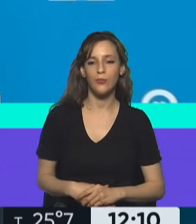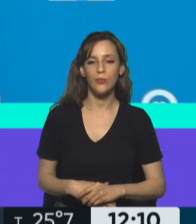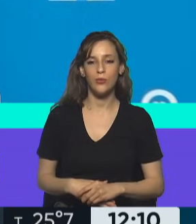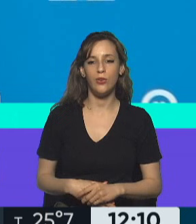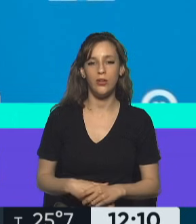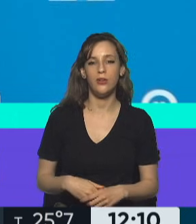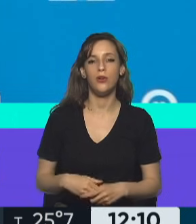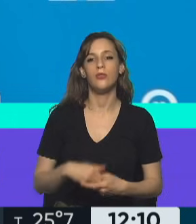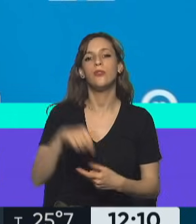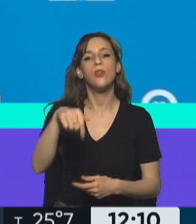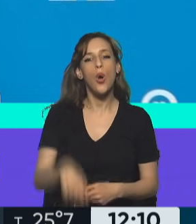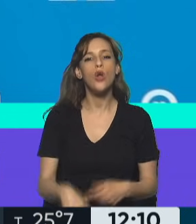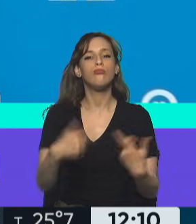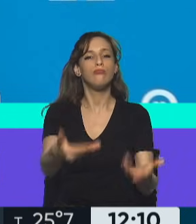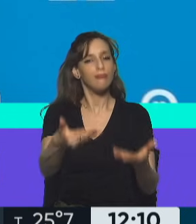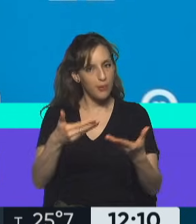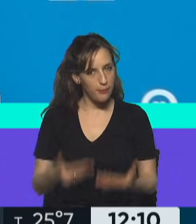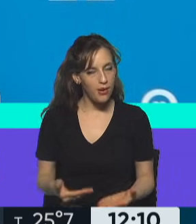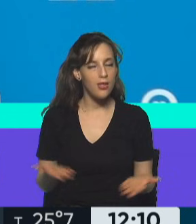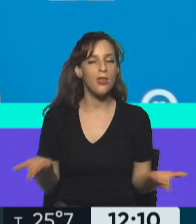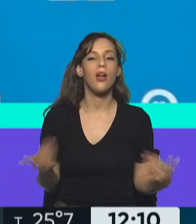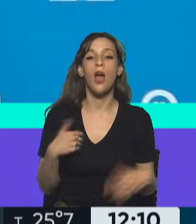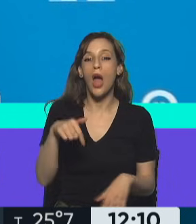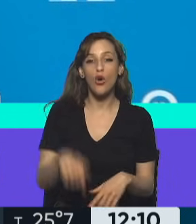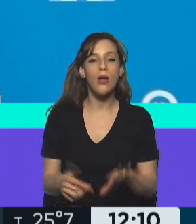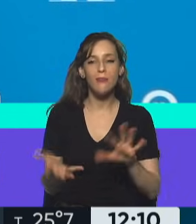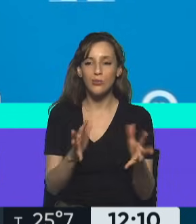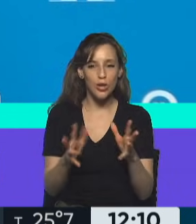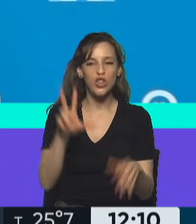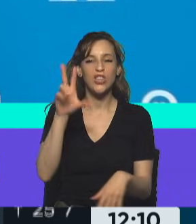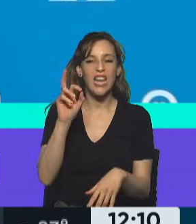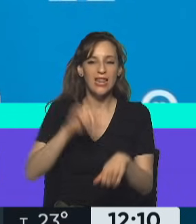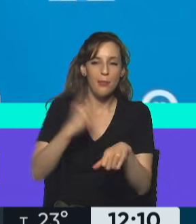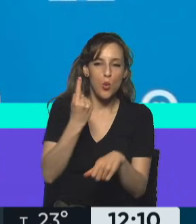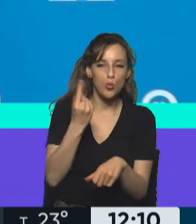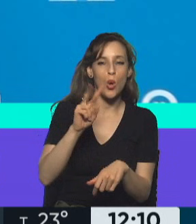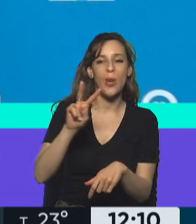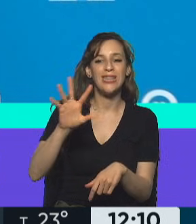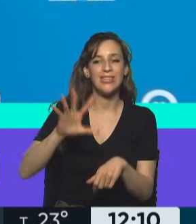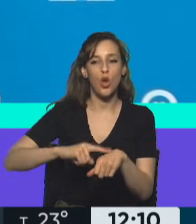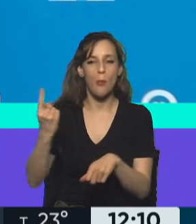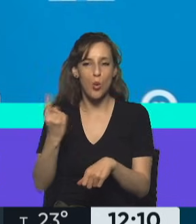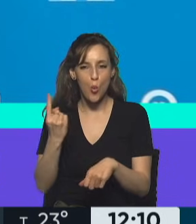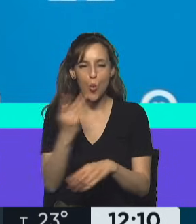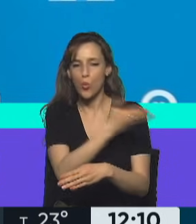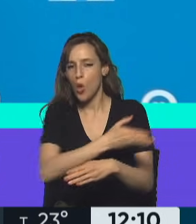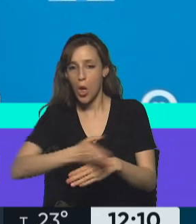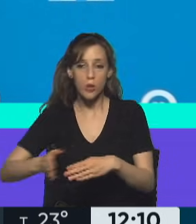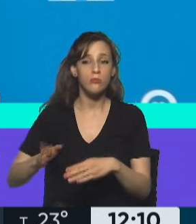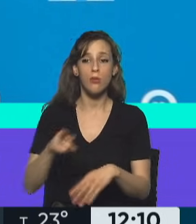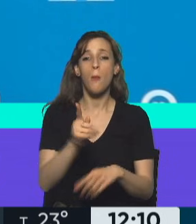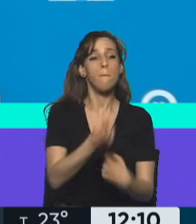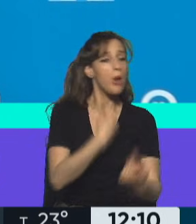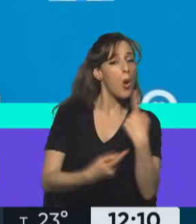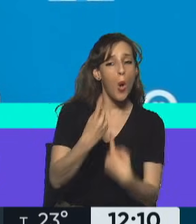de darles la bienvenida. Y ahora, durante aproximadamente media hora, 25 minutos después de estos 5 minutos, voy a contestar